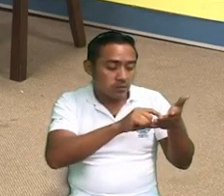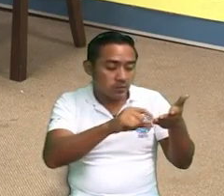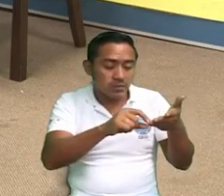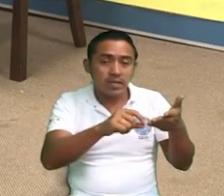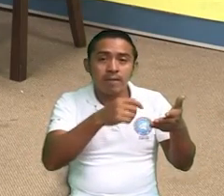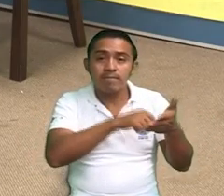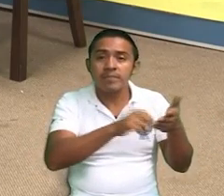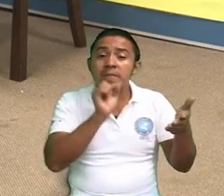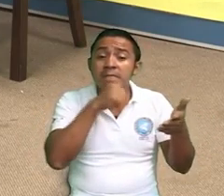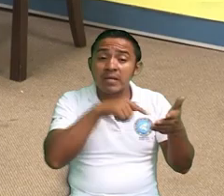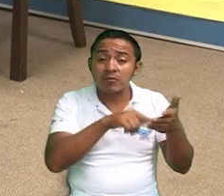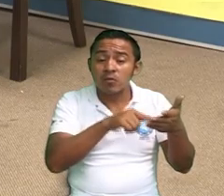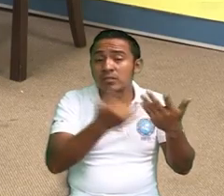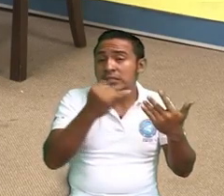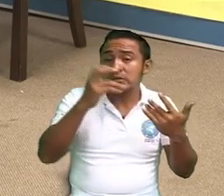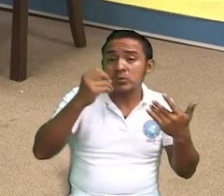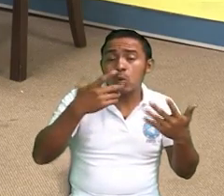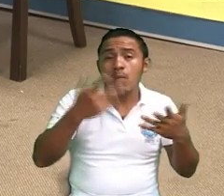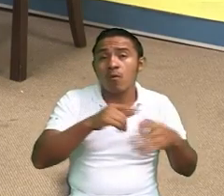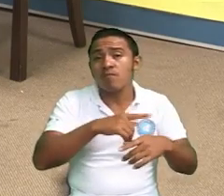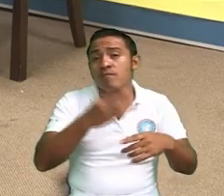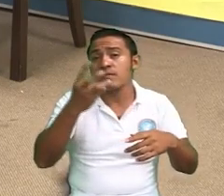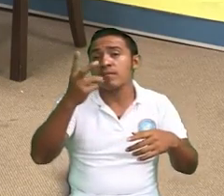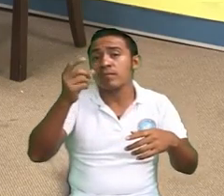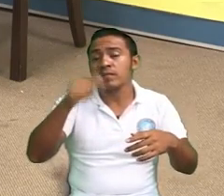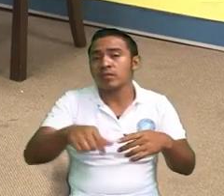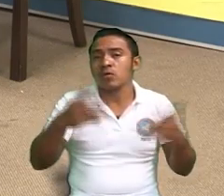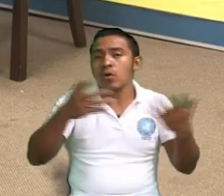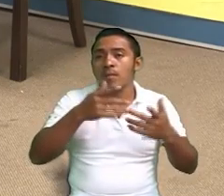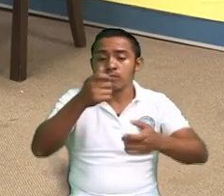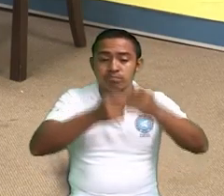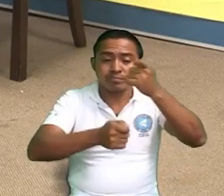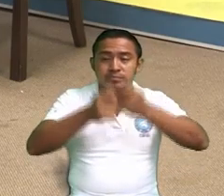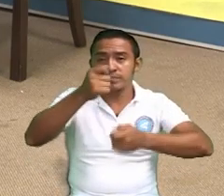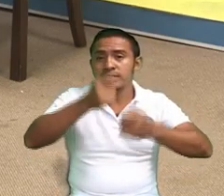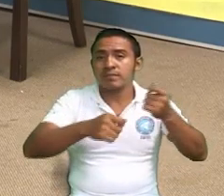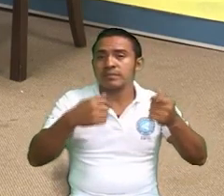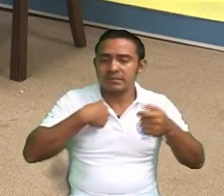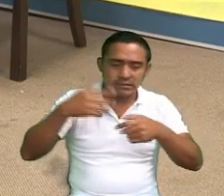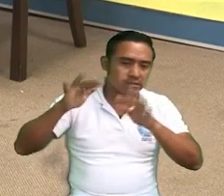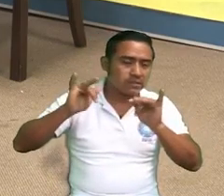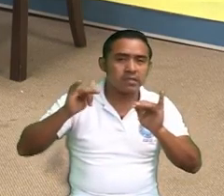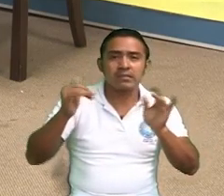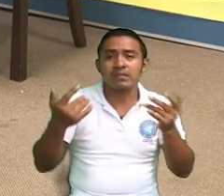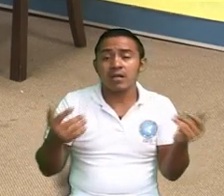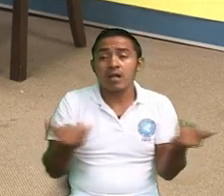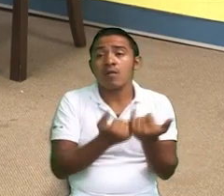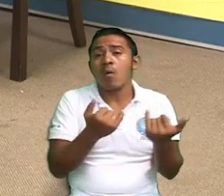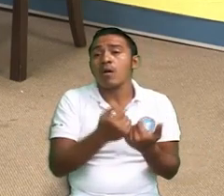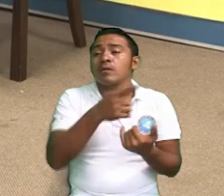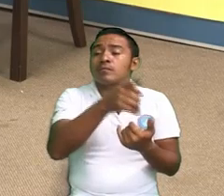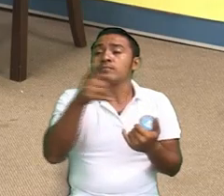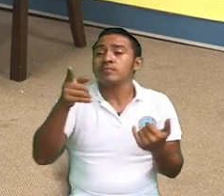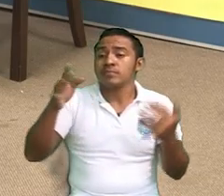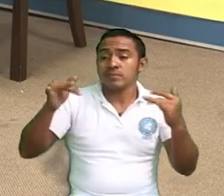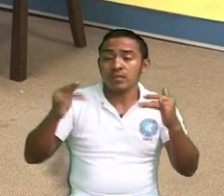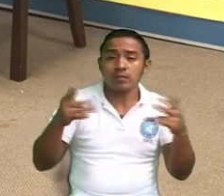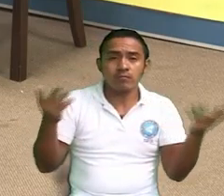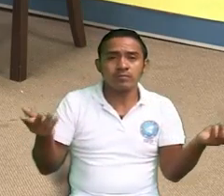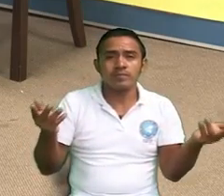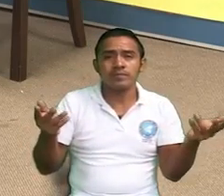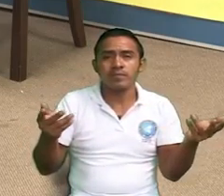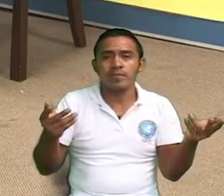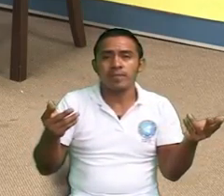vencido del producto y llevamos sobre todo los lácteos. A mí ya me ha pasado, me imagino que a muchos también nos ha pasado de